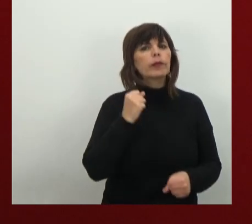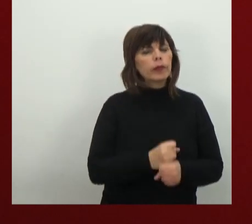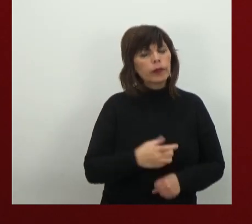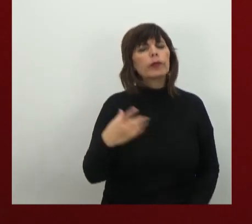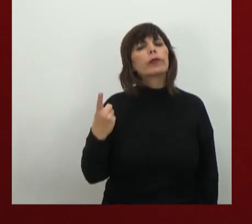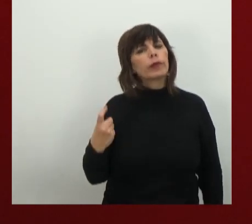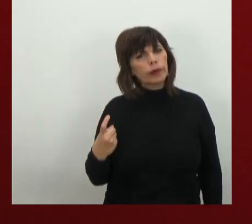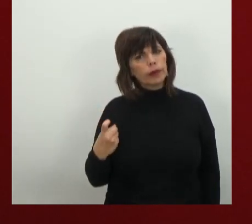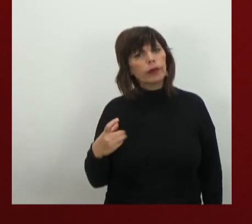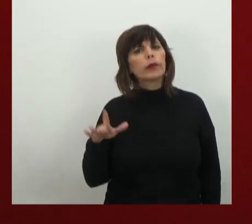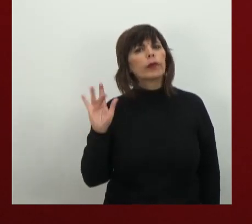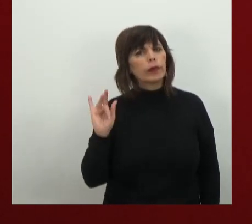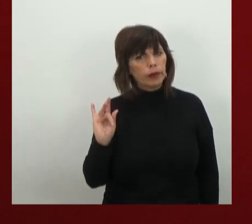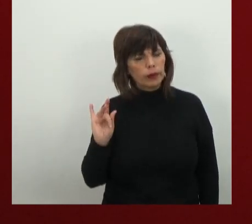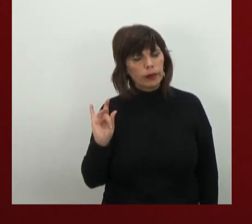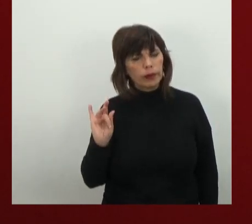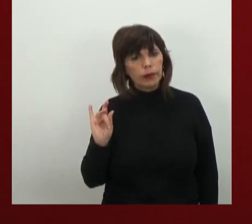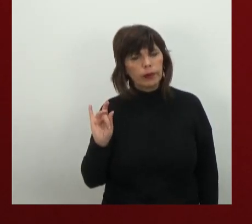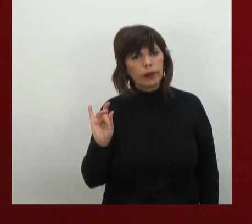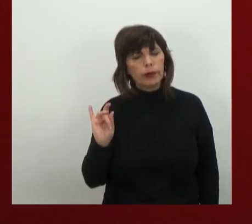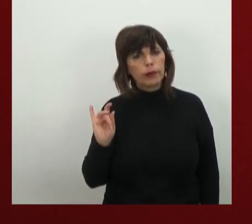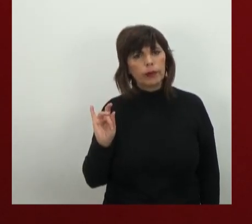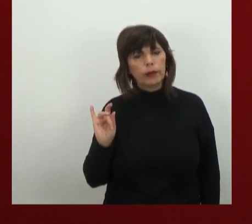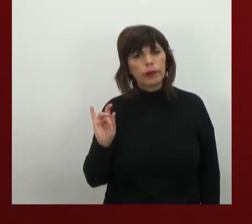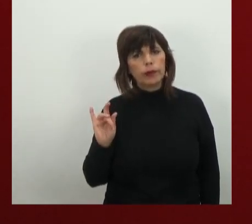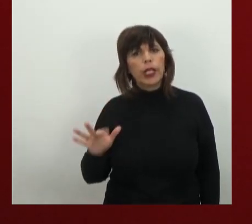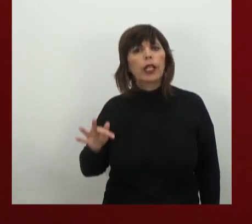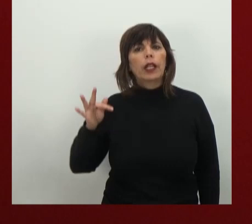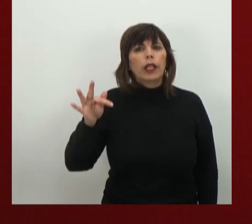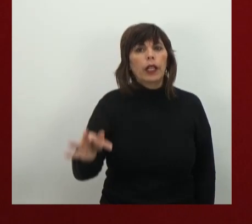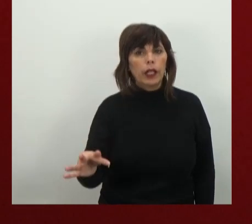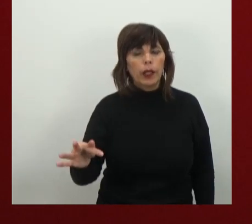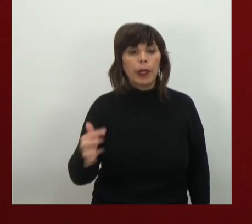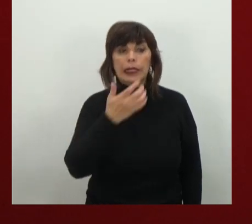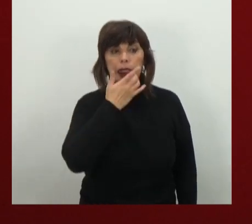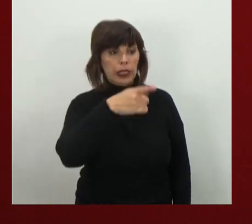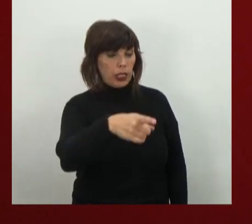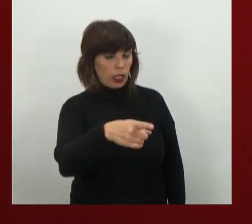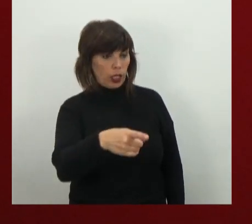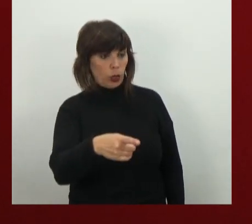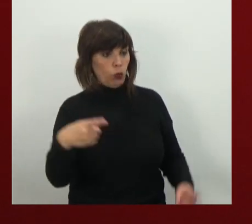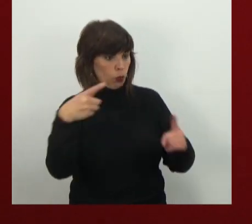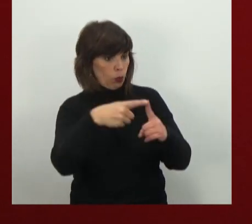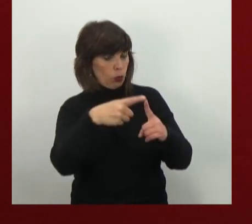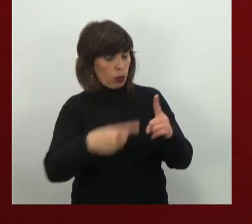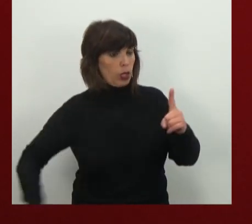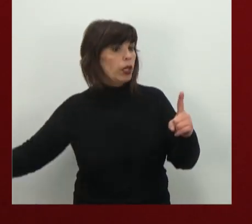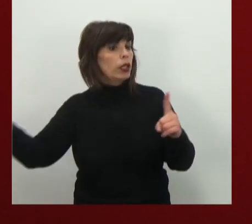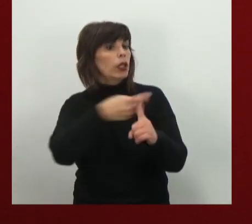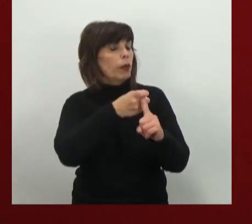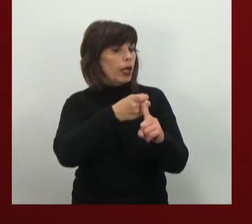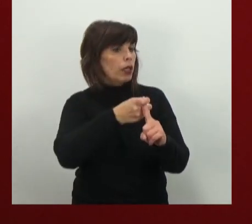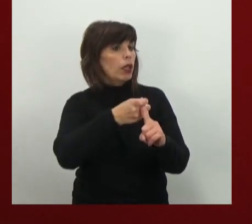necesario. Y más todavía, si quieres alcanzar algo en esta vida, tienes que trabajar